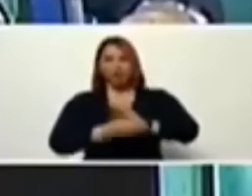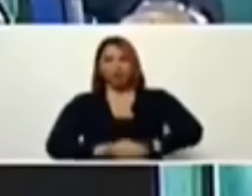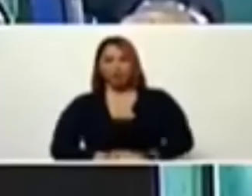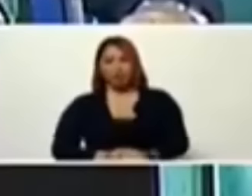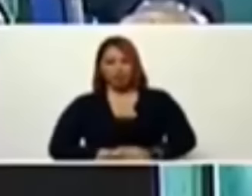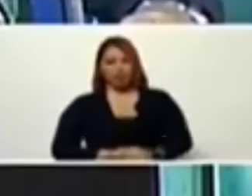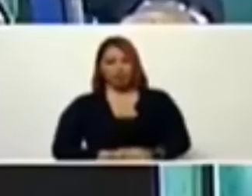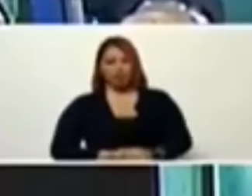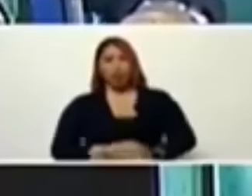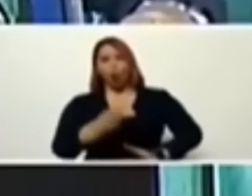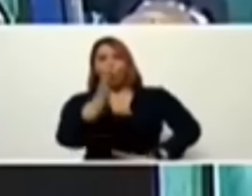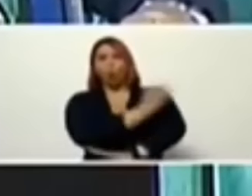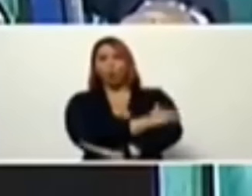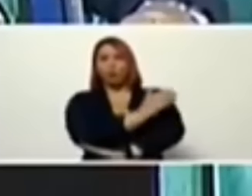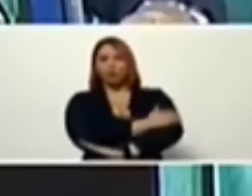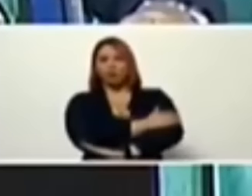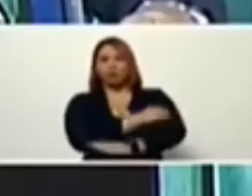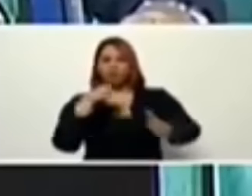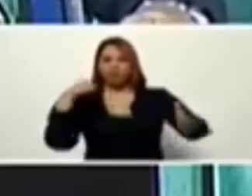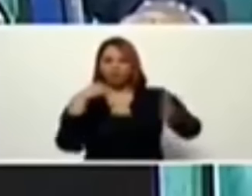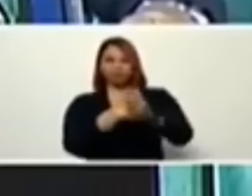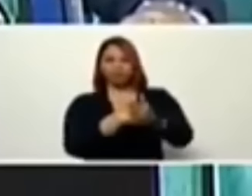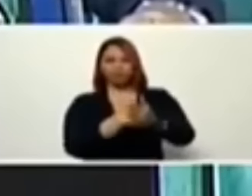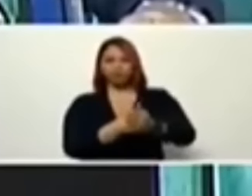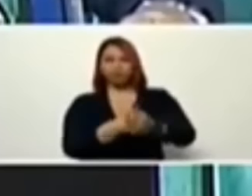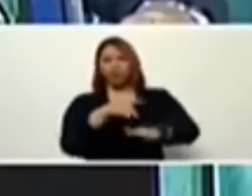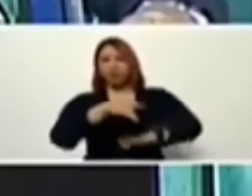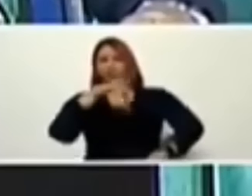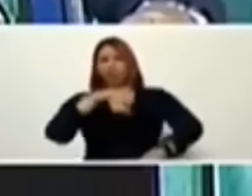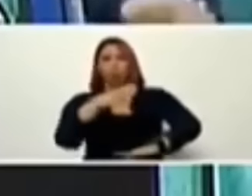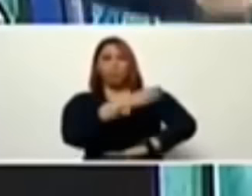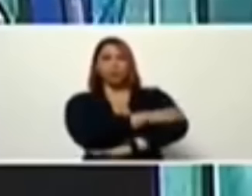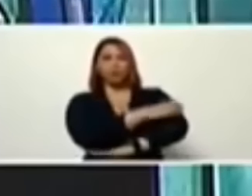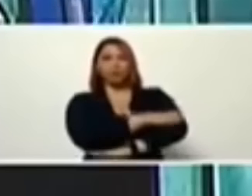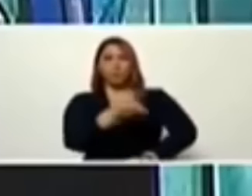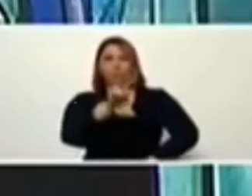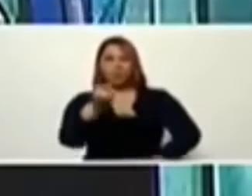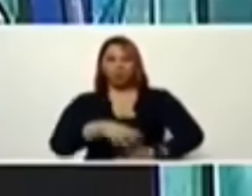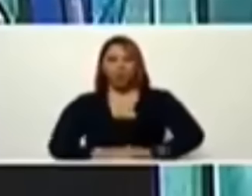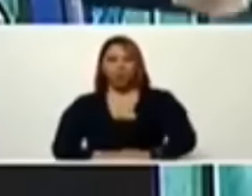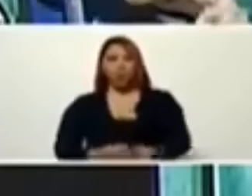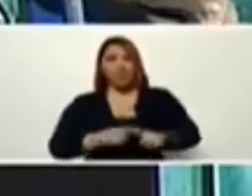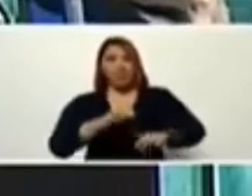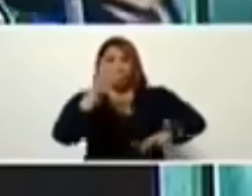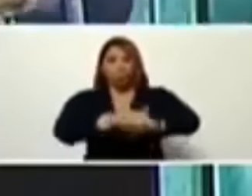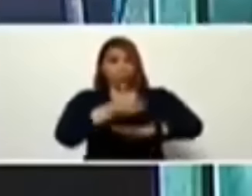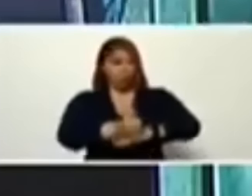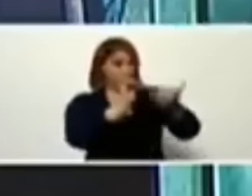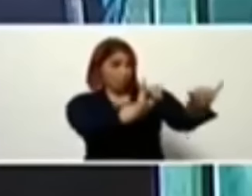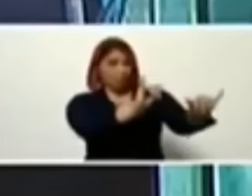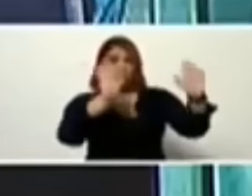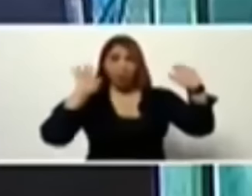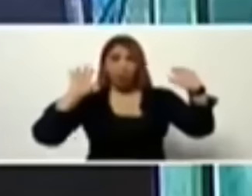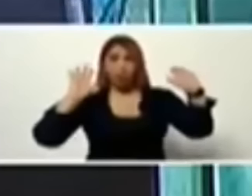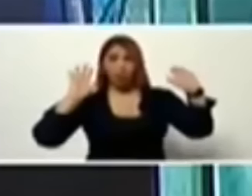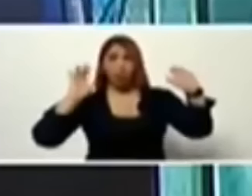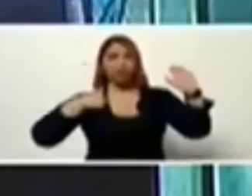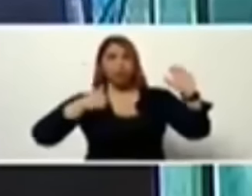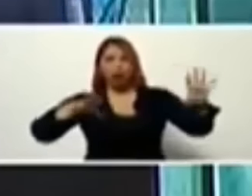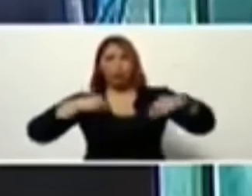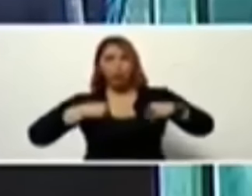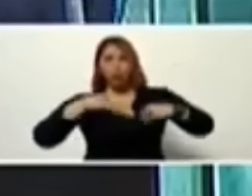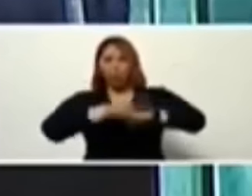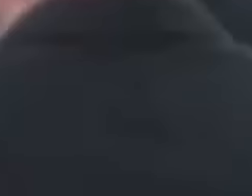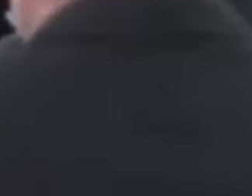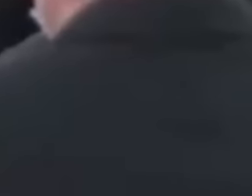todo este régimen con algunas marchas y protestas en donde las personas exigen sus derechos y han sido puestos pues dados de baja